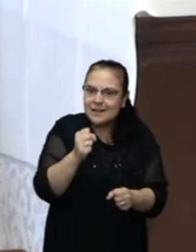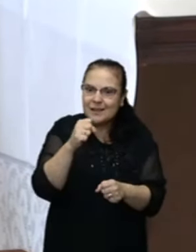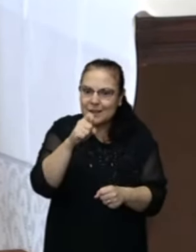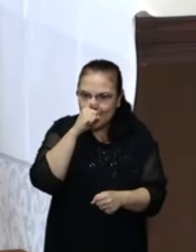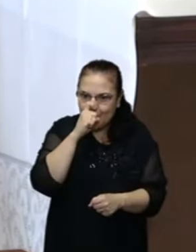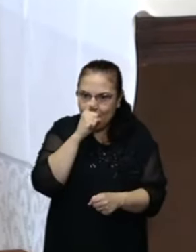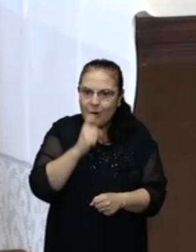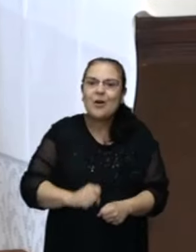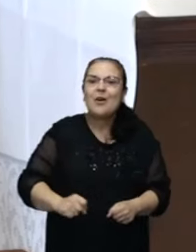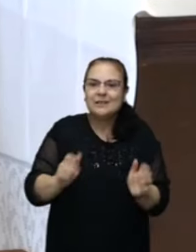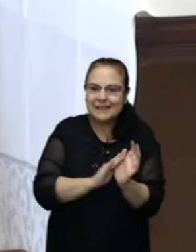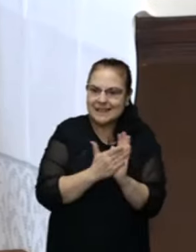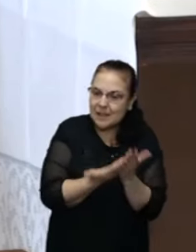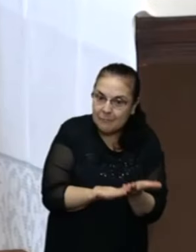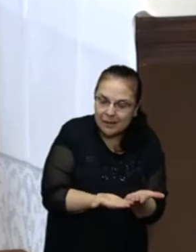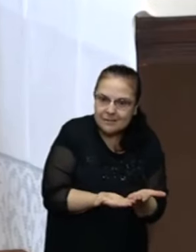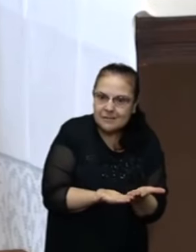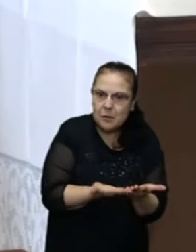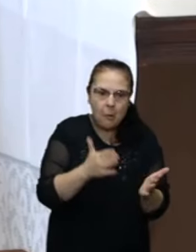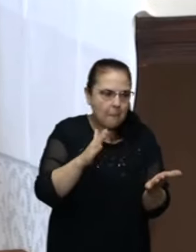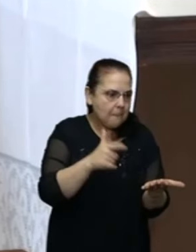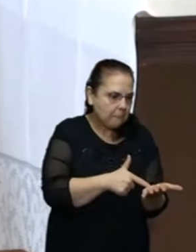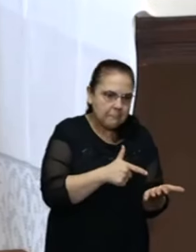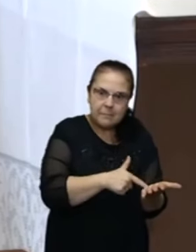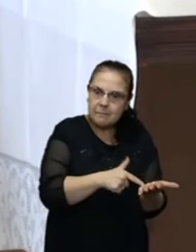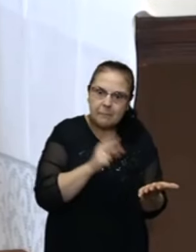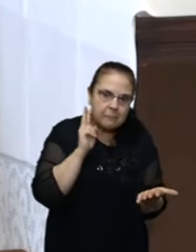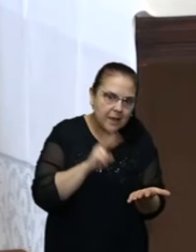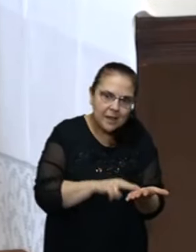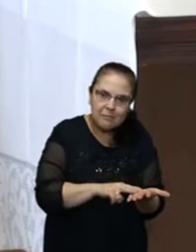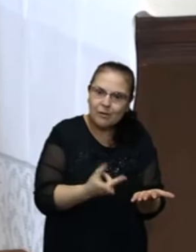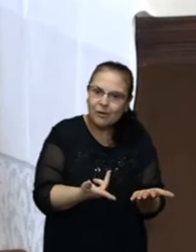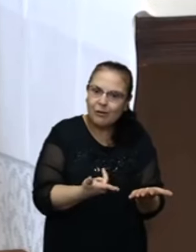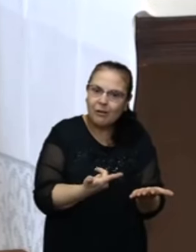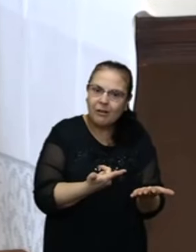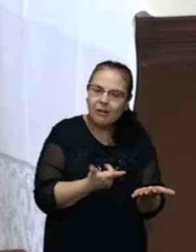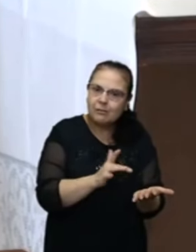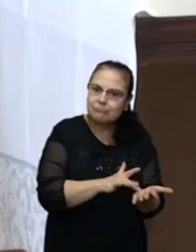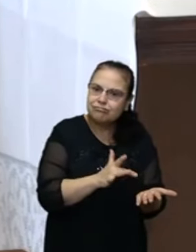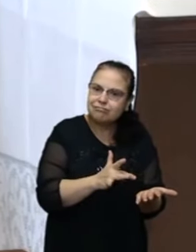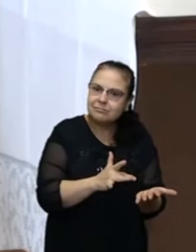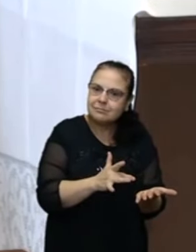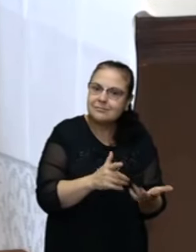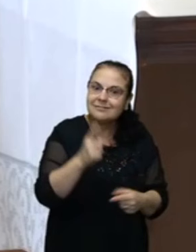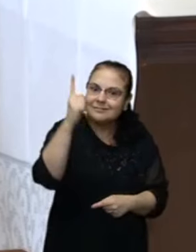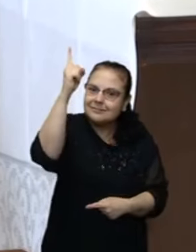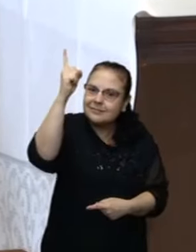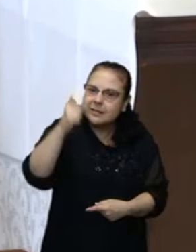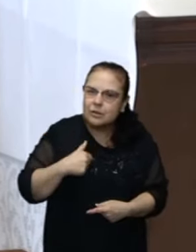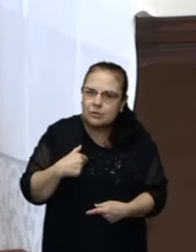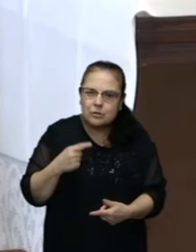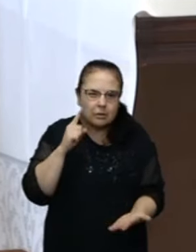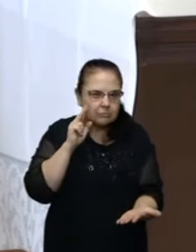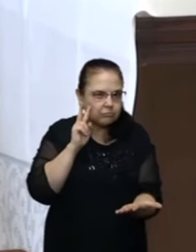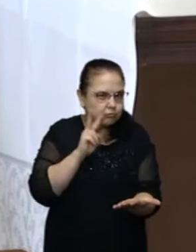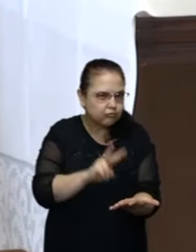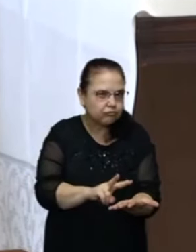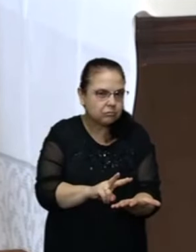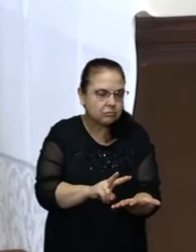Testamento nos vamos encontrando con que Dios fija su